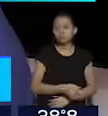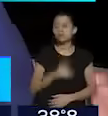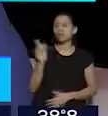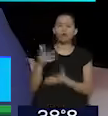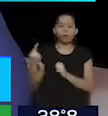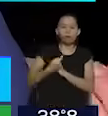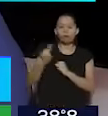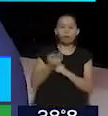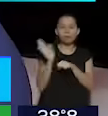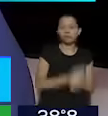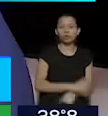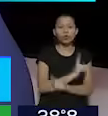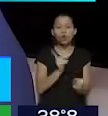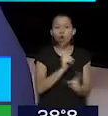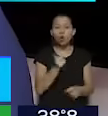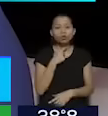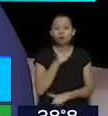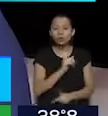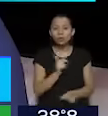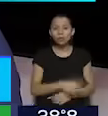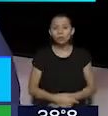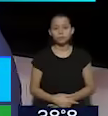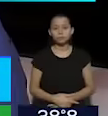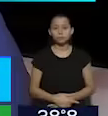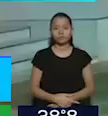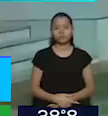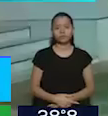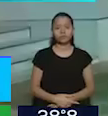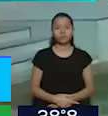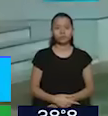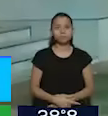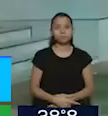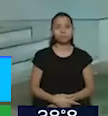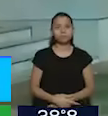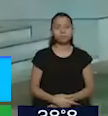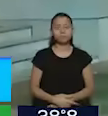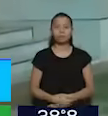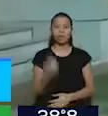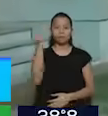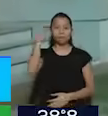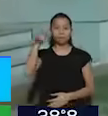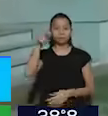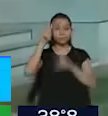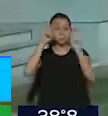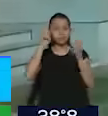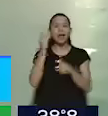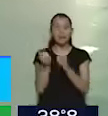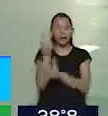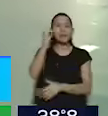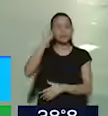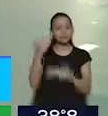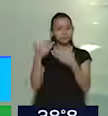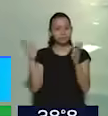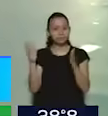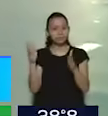y que lo sufra o lo padezca mejor dicho el trabajador nada más en el caso de los bancos abrirán durante la mañana y cerrarán